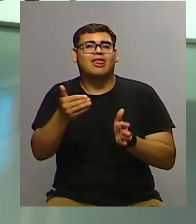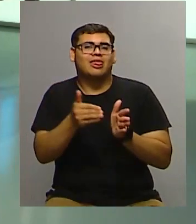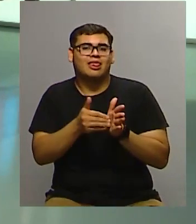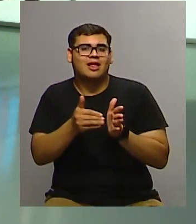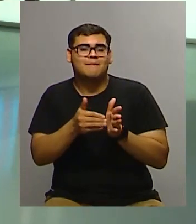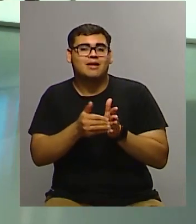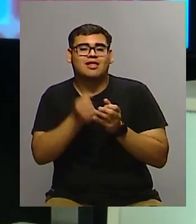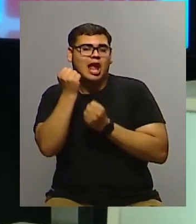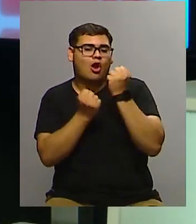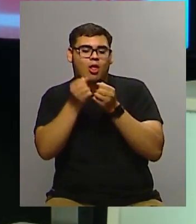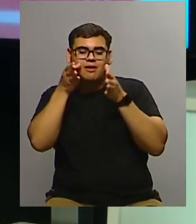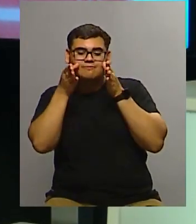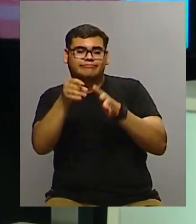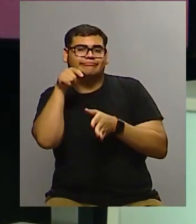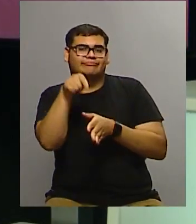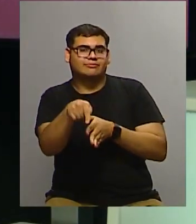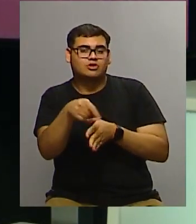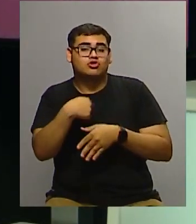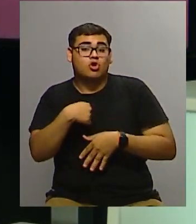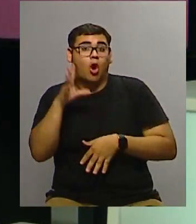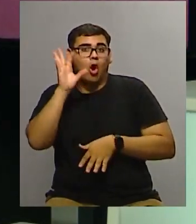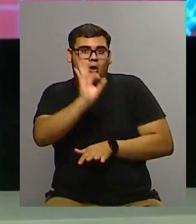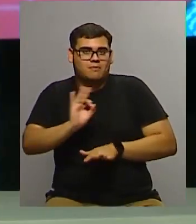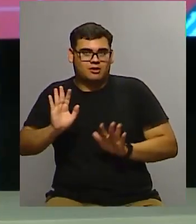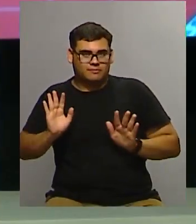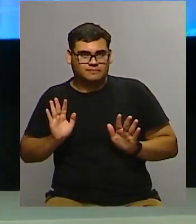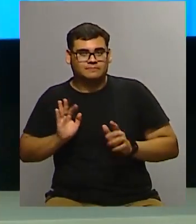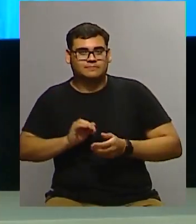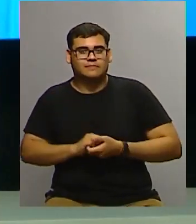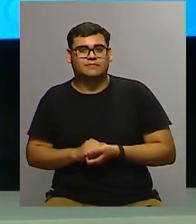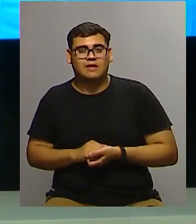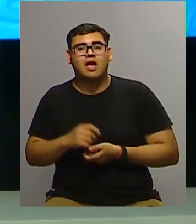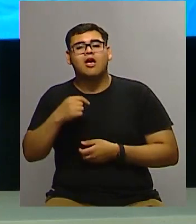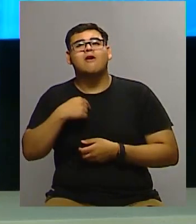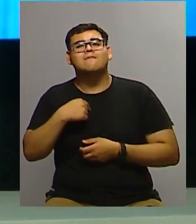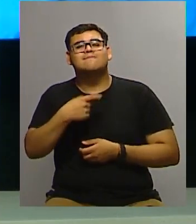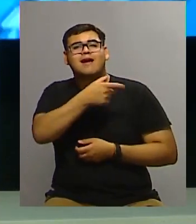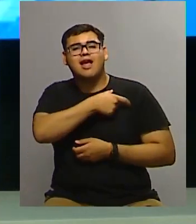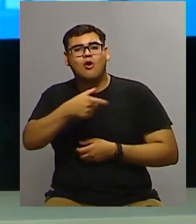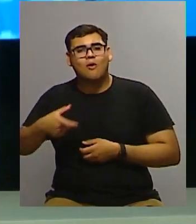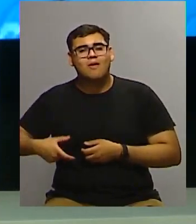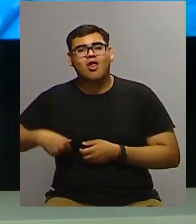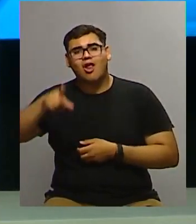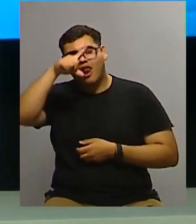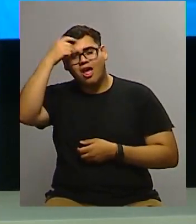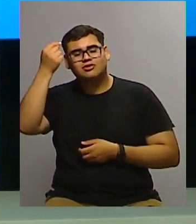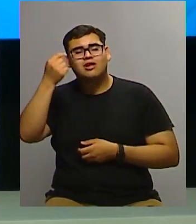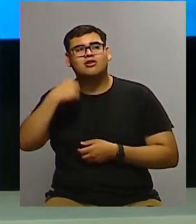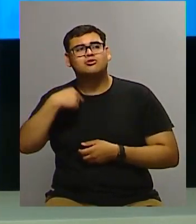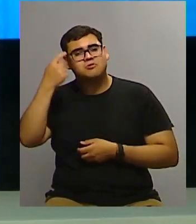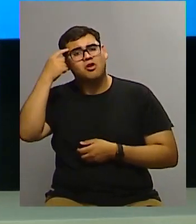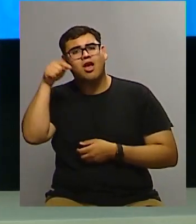de la economía. Esta es mi humilde opinión, y yo veo al Estado nacional, al gobierno nacional, muy enfocado en